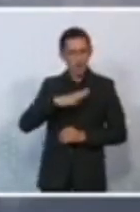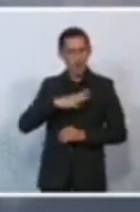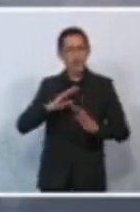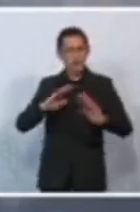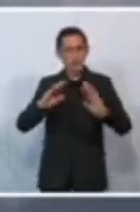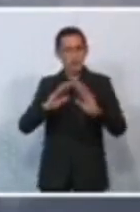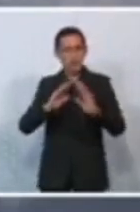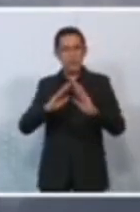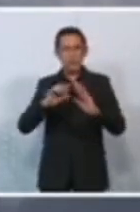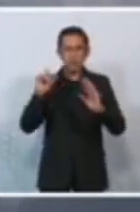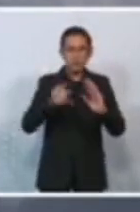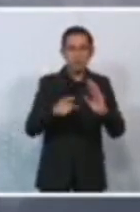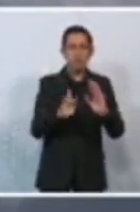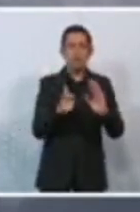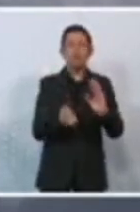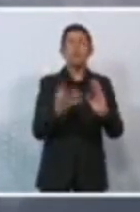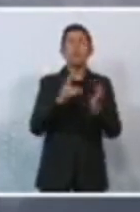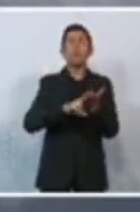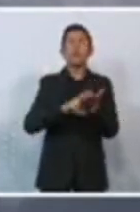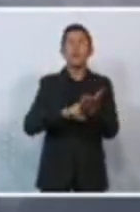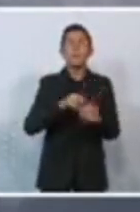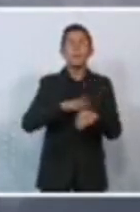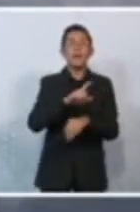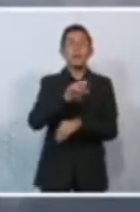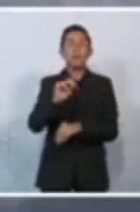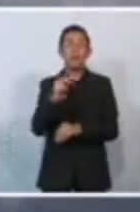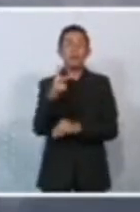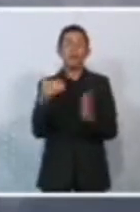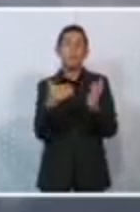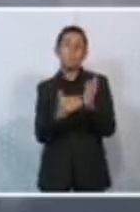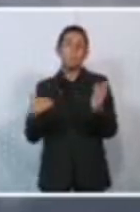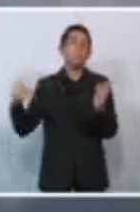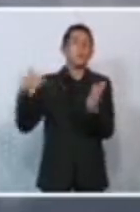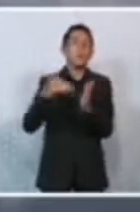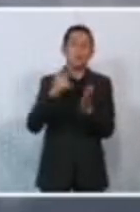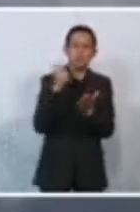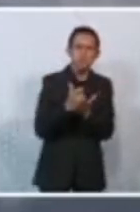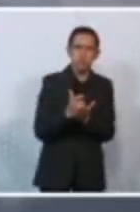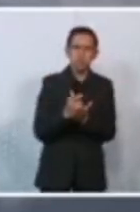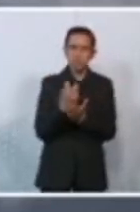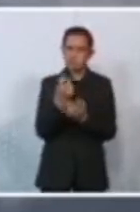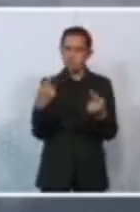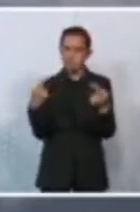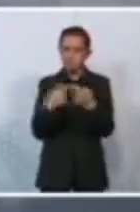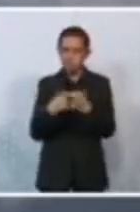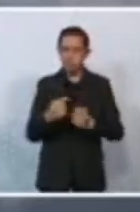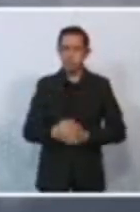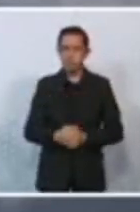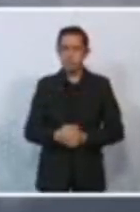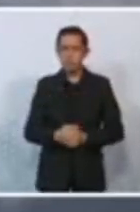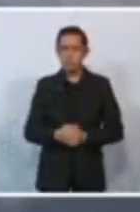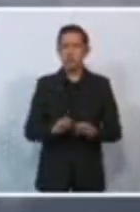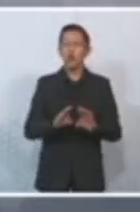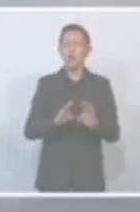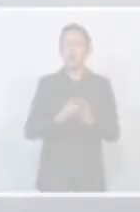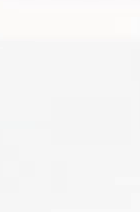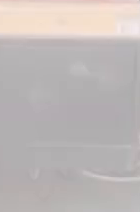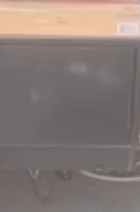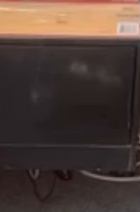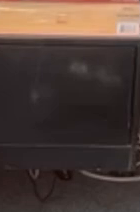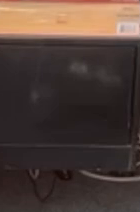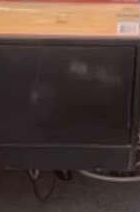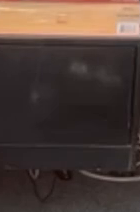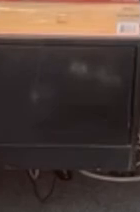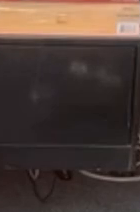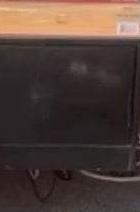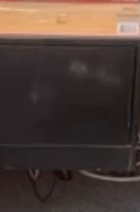residencia con la suma de más de 128 millones de pesos? ¿De dónde salió el dinero?